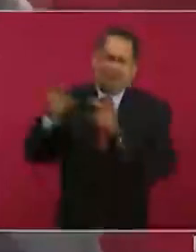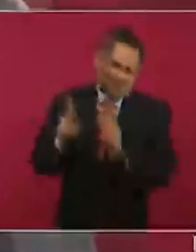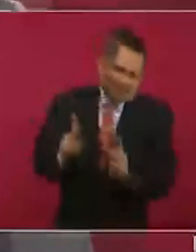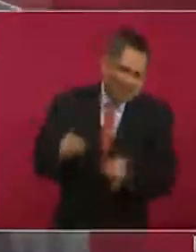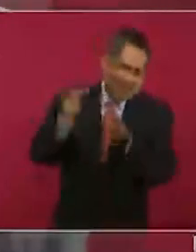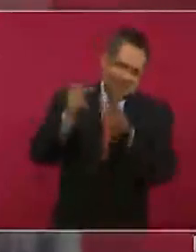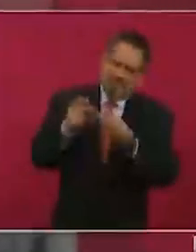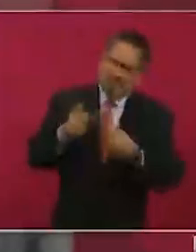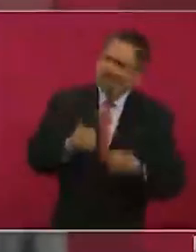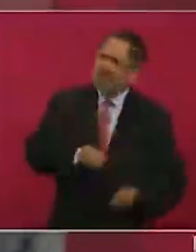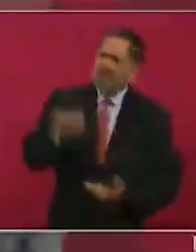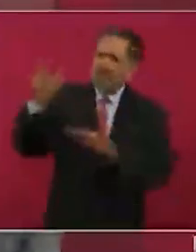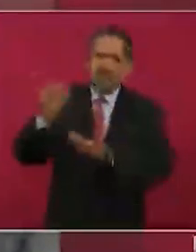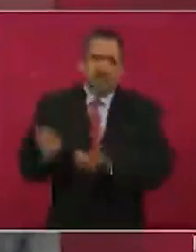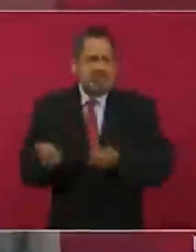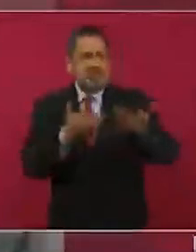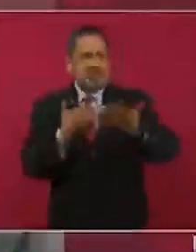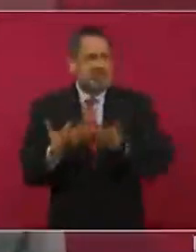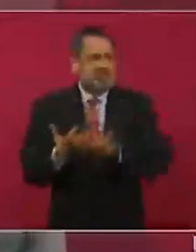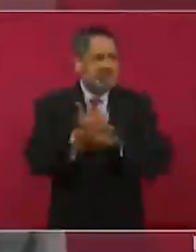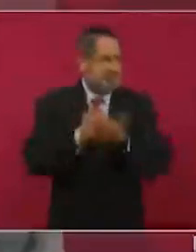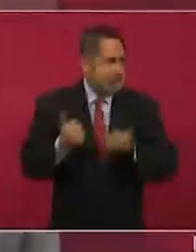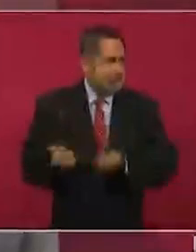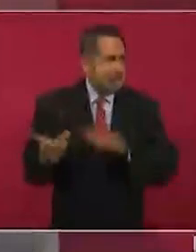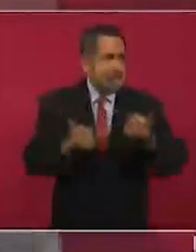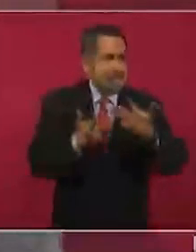No saben que